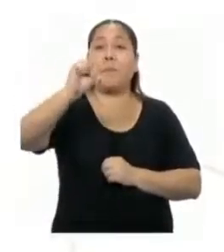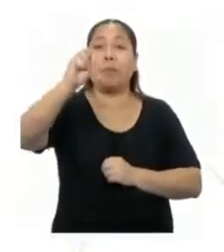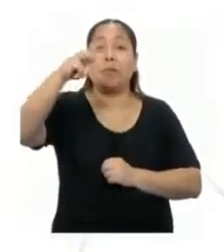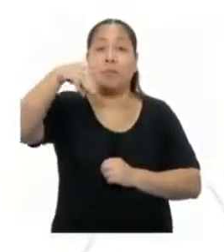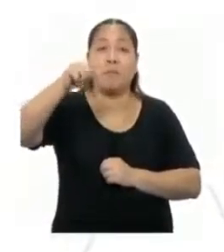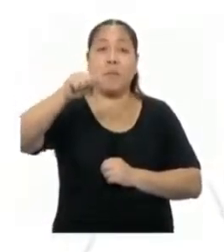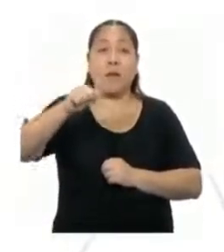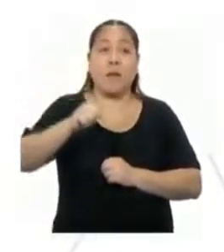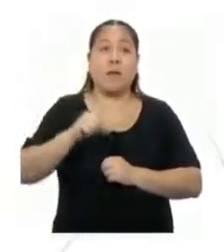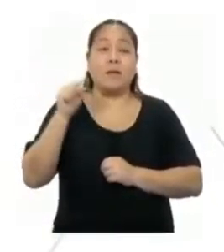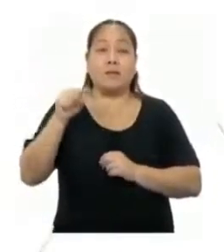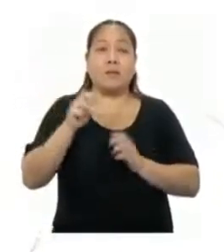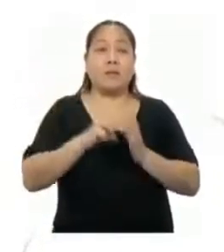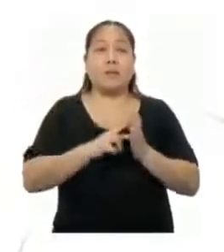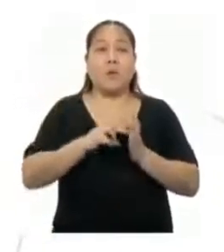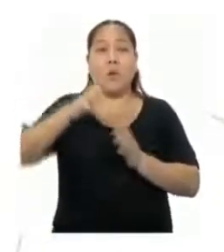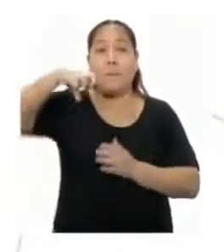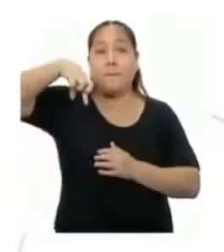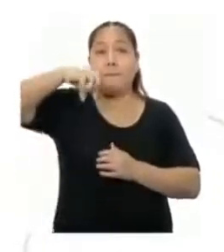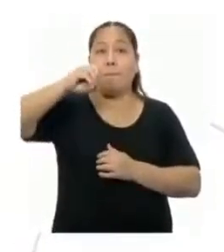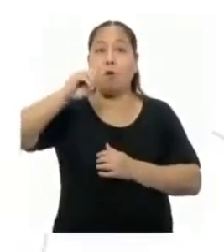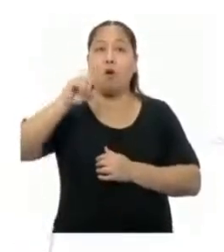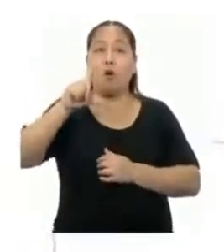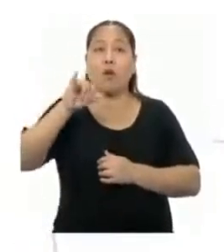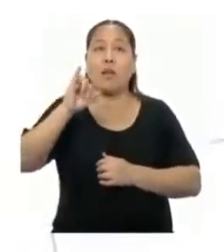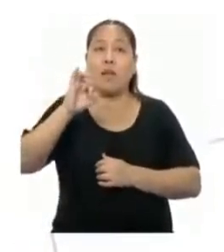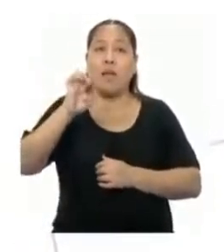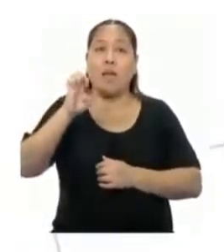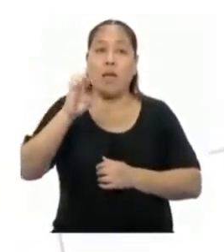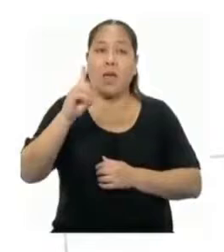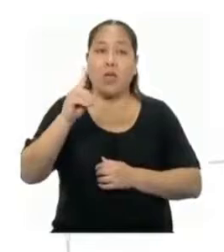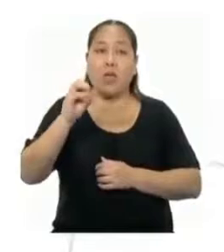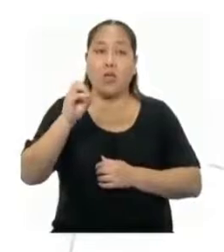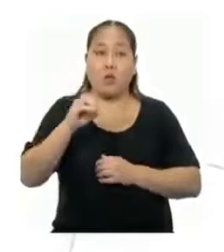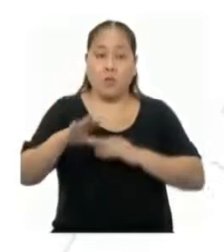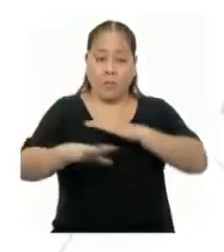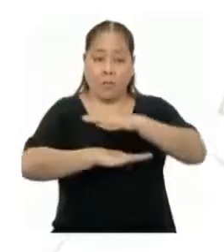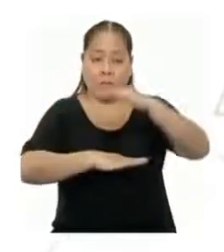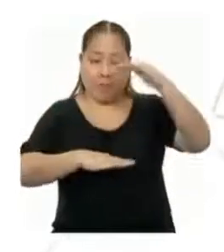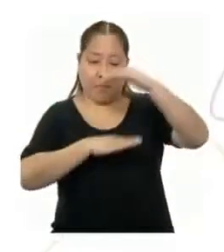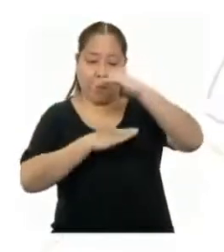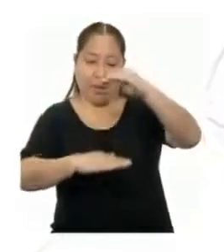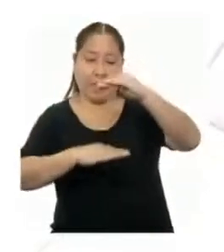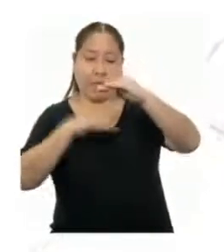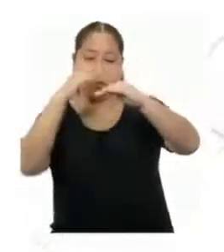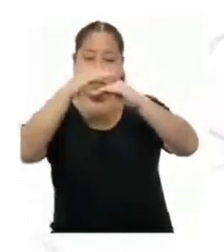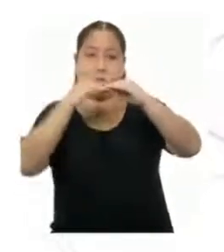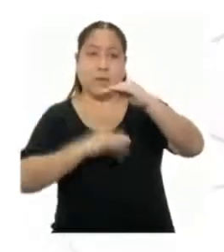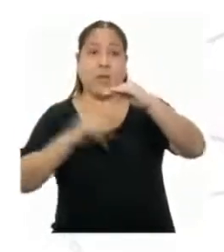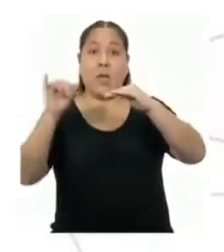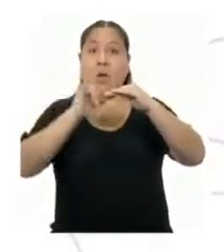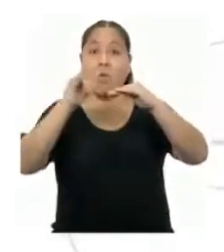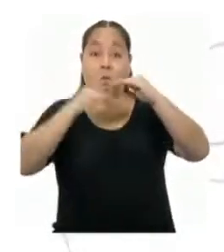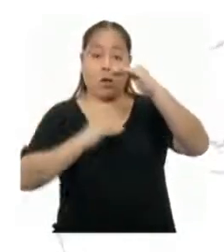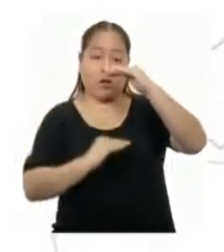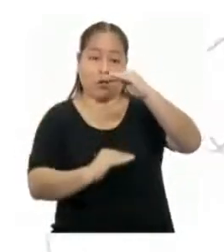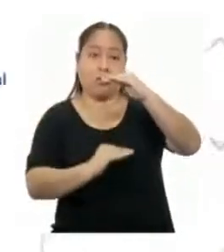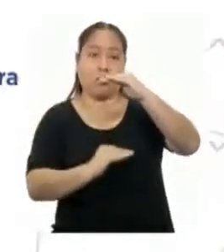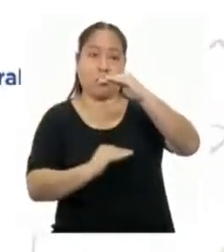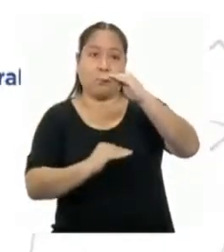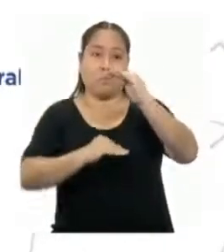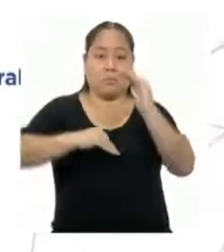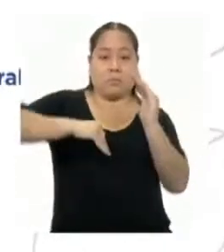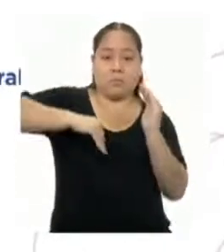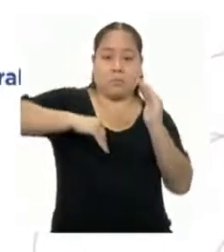es un poliedro. Sus bases son polígonos iguales y paralelos entre sí. Y el resto